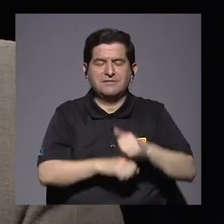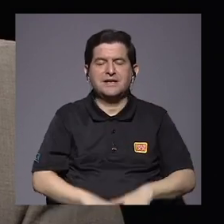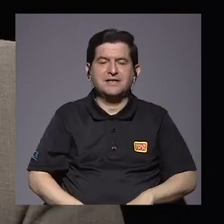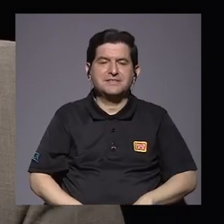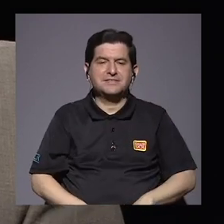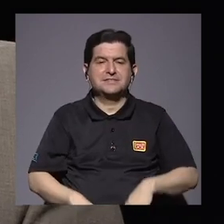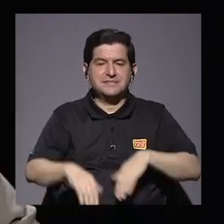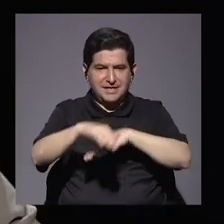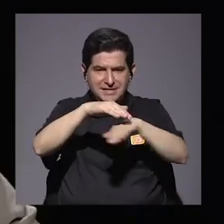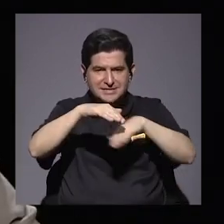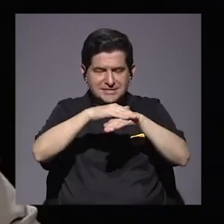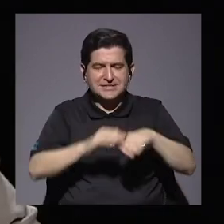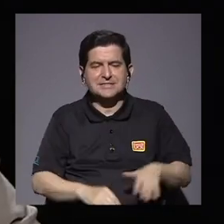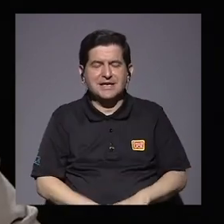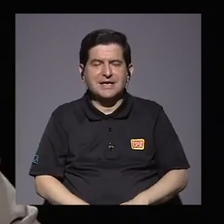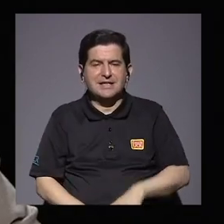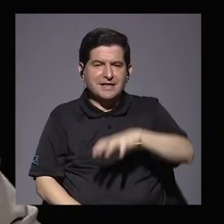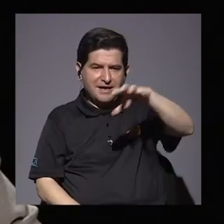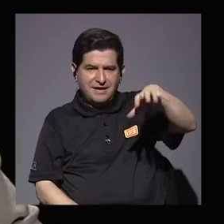Atlántico en Turrialba.